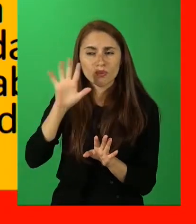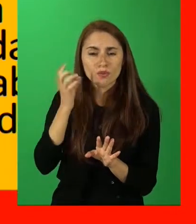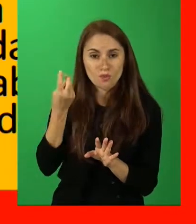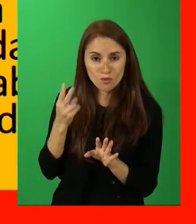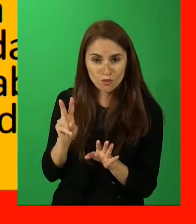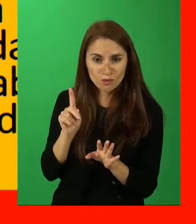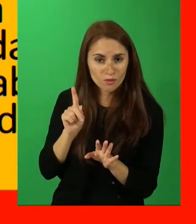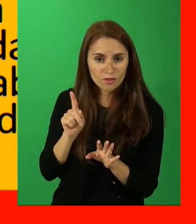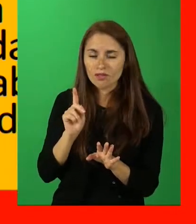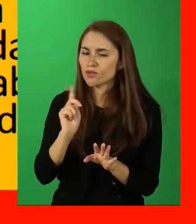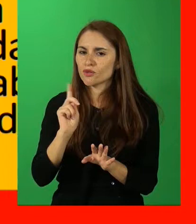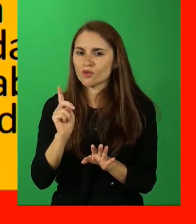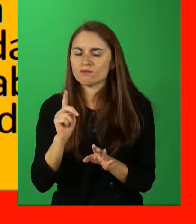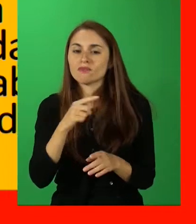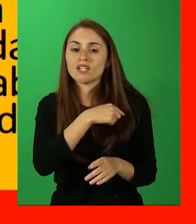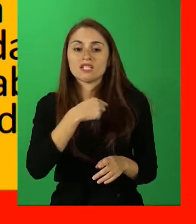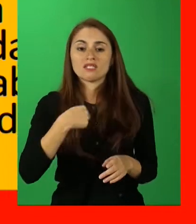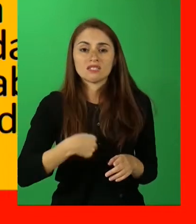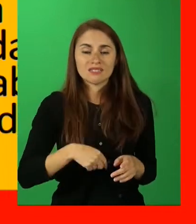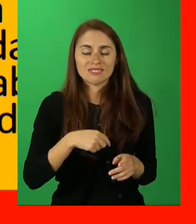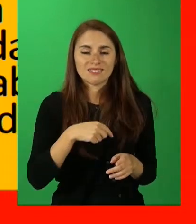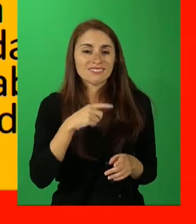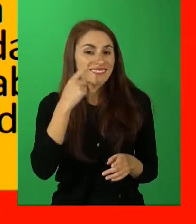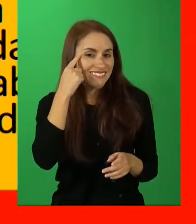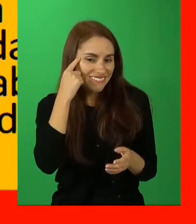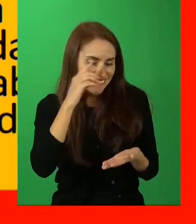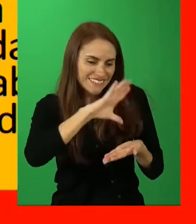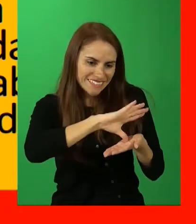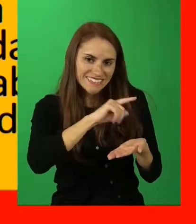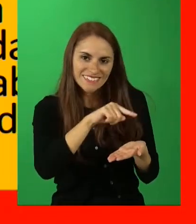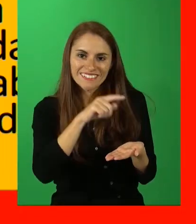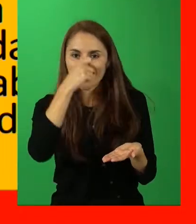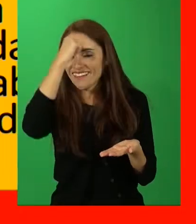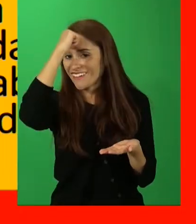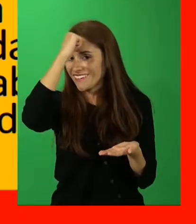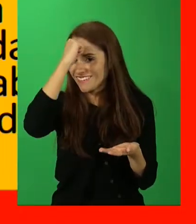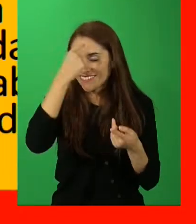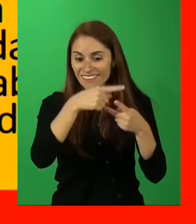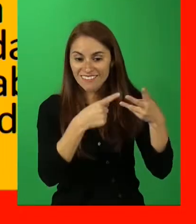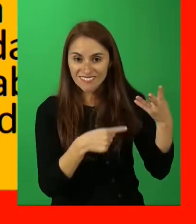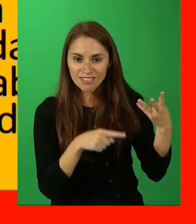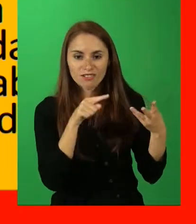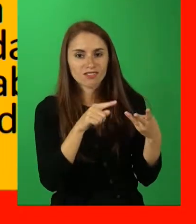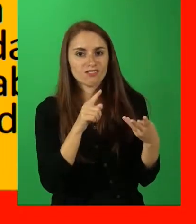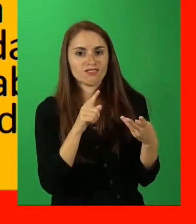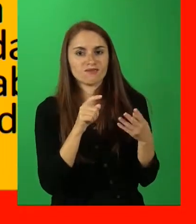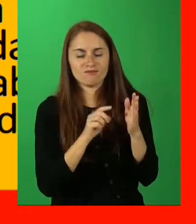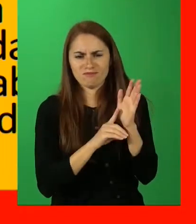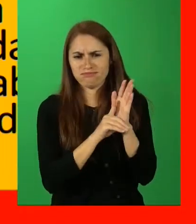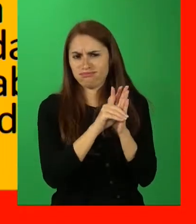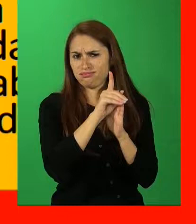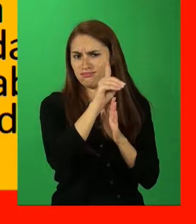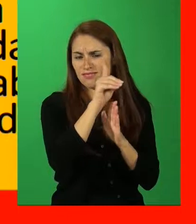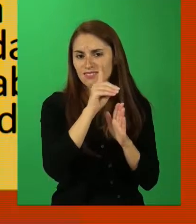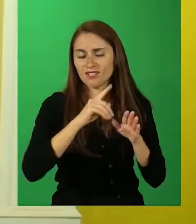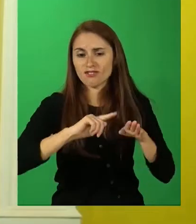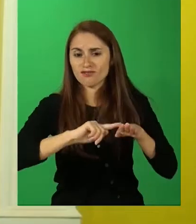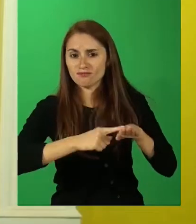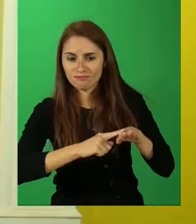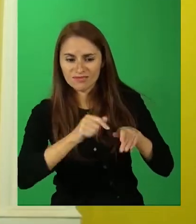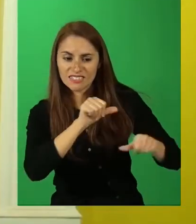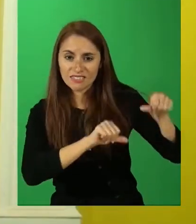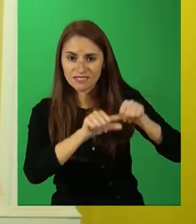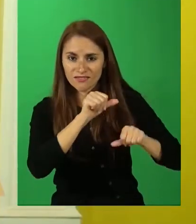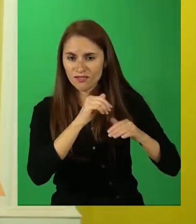No. China, India y América tuvieron un gigantesco desarrollo científico y tecnológico.